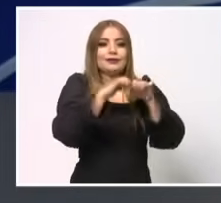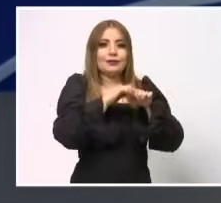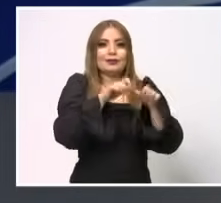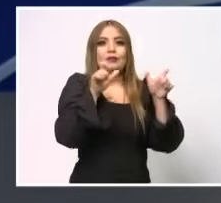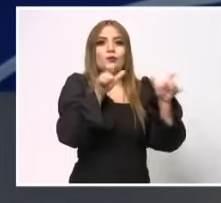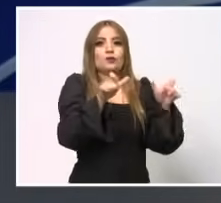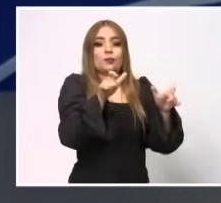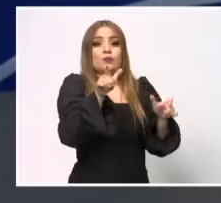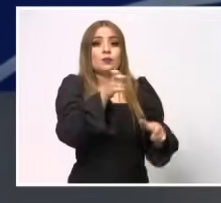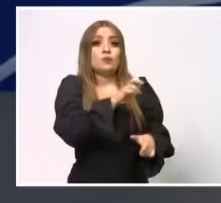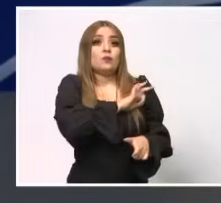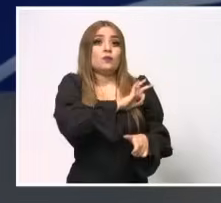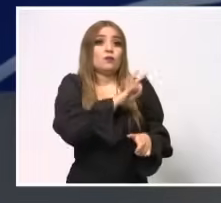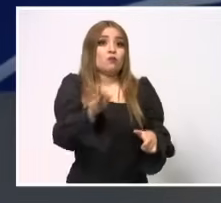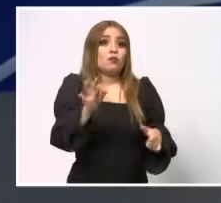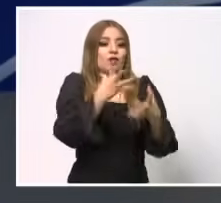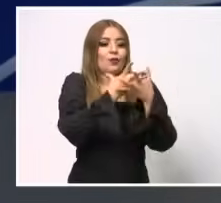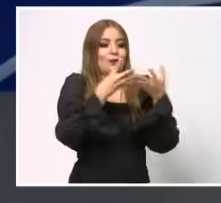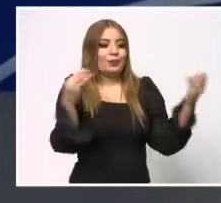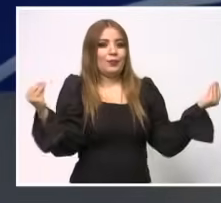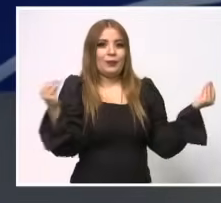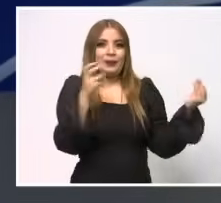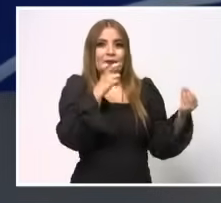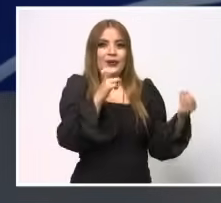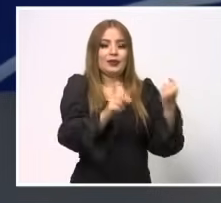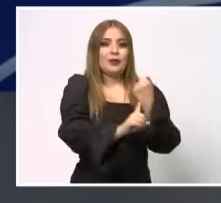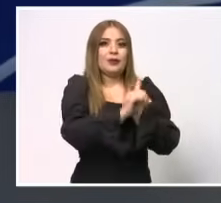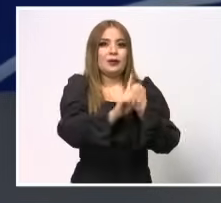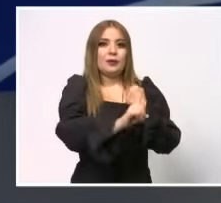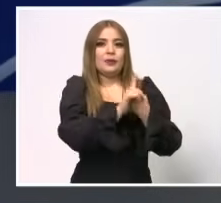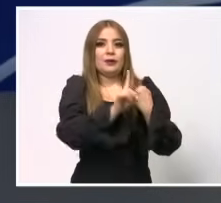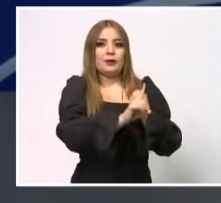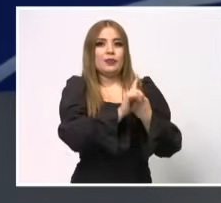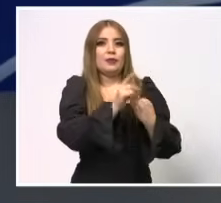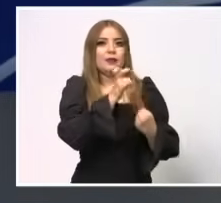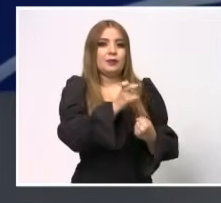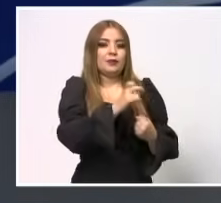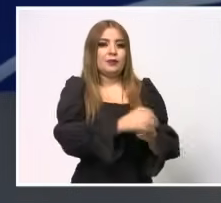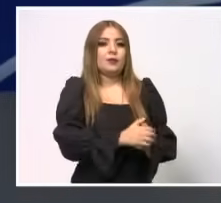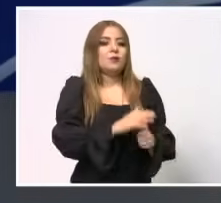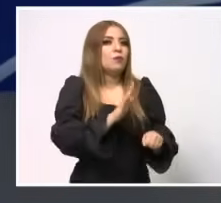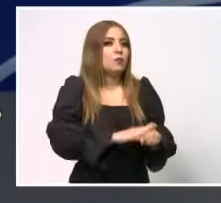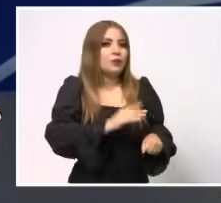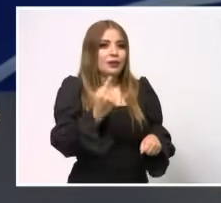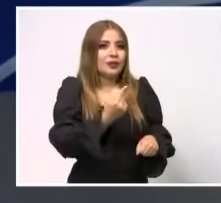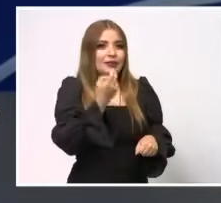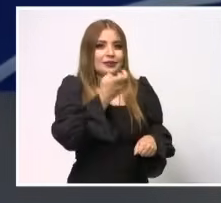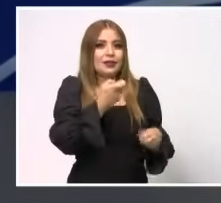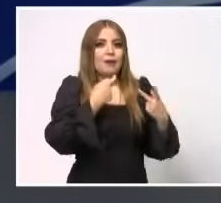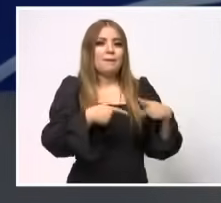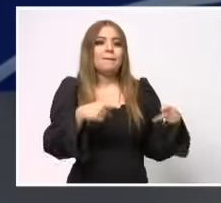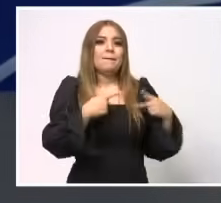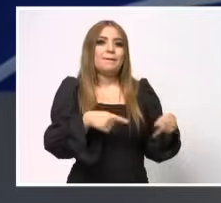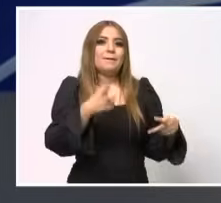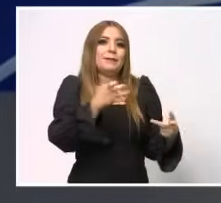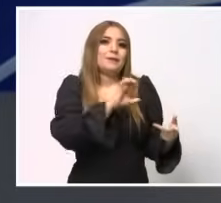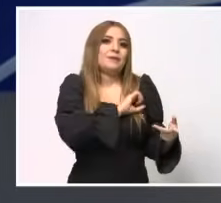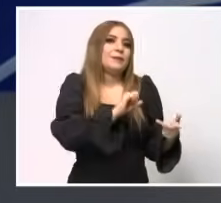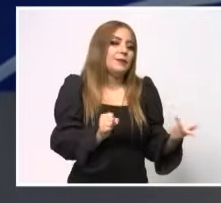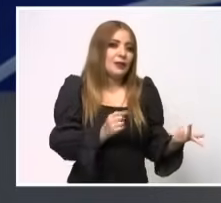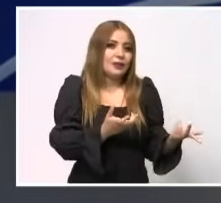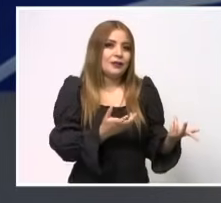que logró disuadir rápido un asunto que en cualquier momento puede salirse de las manos por gente Pues mala copa y